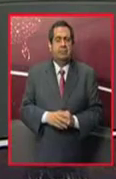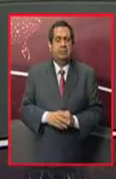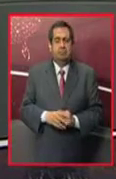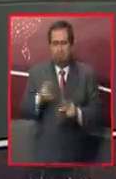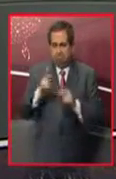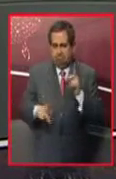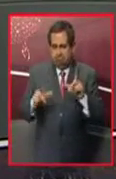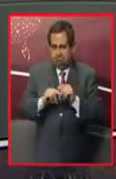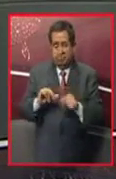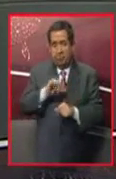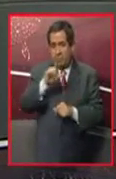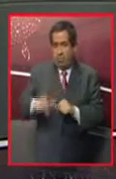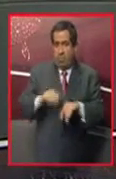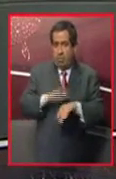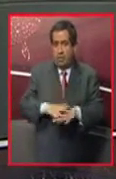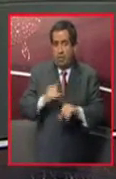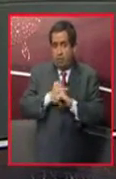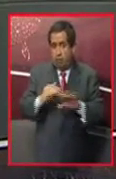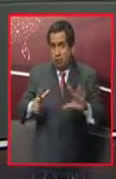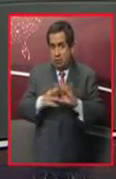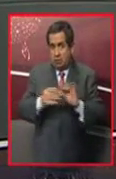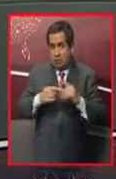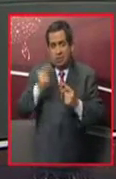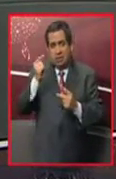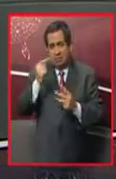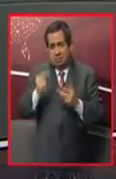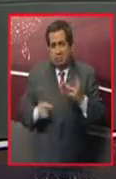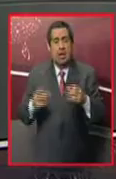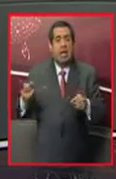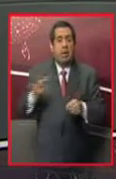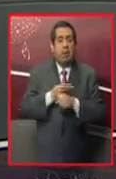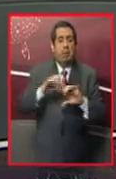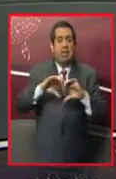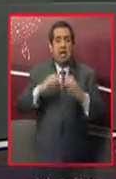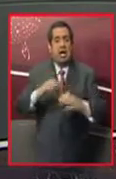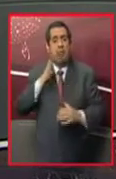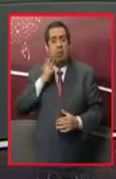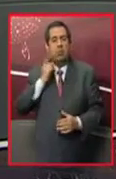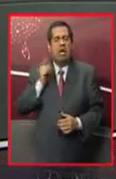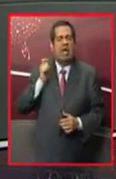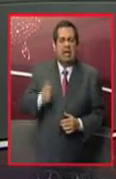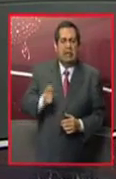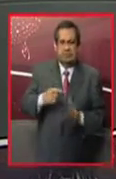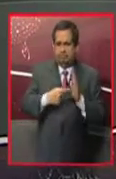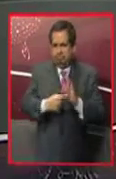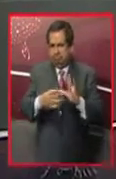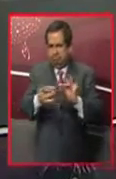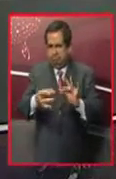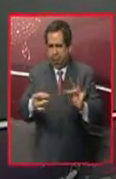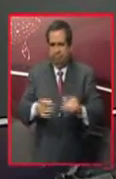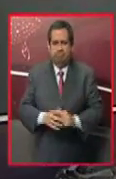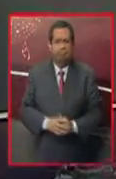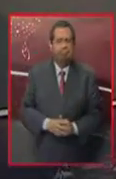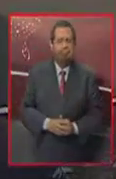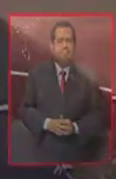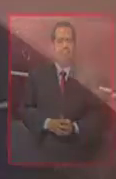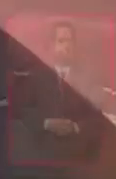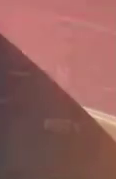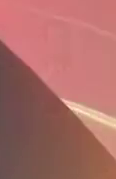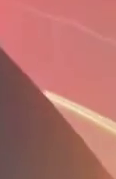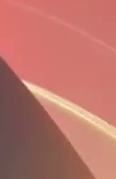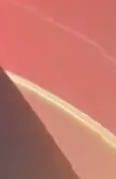Vamos a un corte y al regresar le tendremos más información sobre lo acontecido en el Pleno de la Cámara de Diputados. Continuamos.